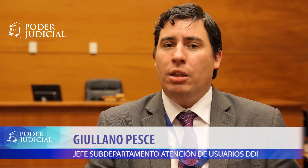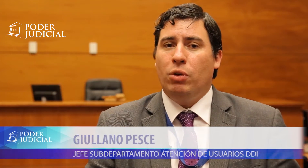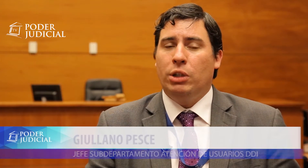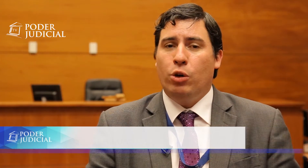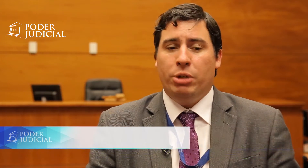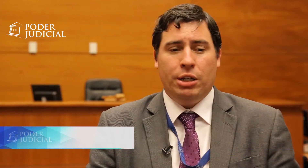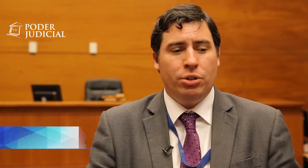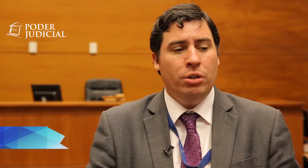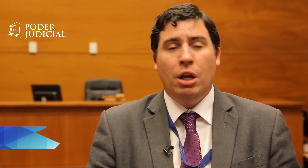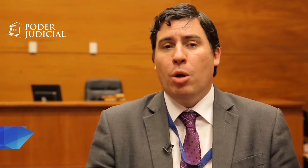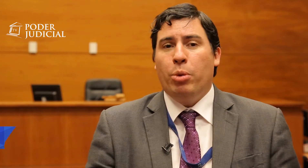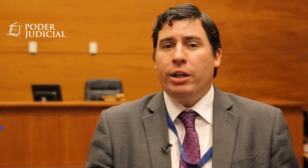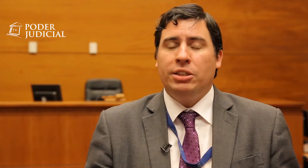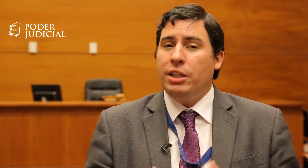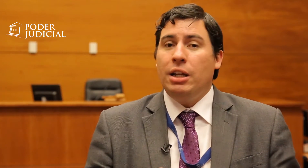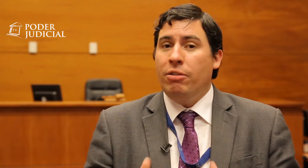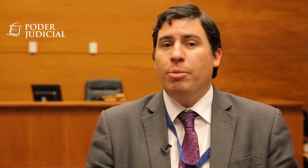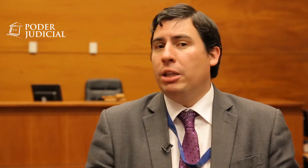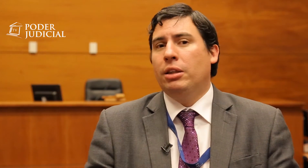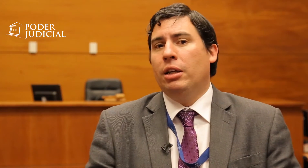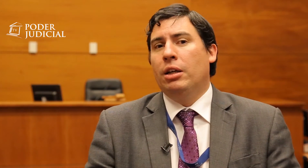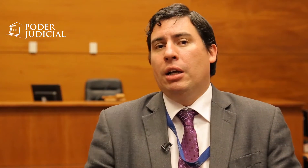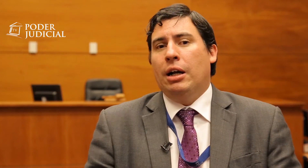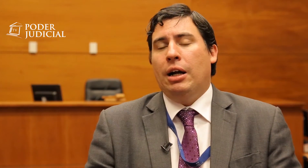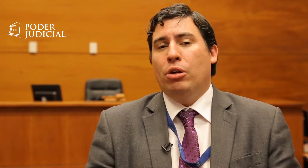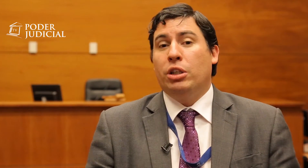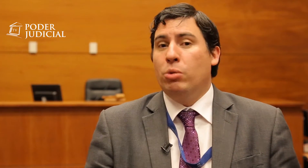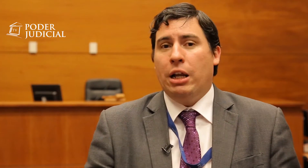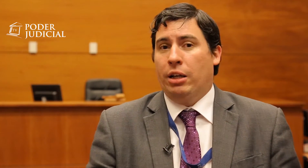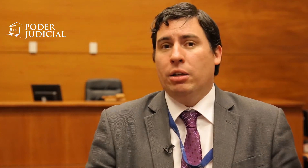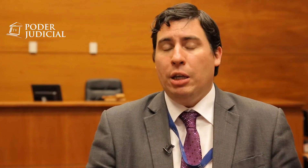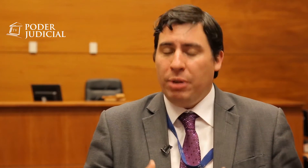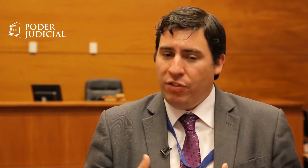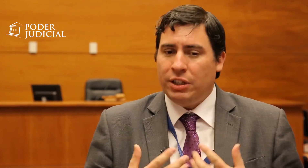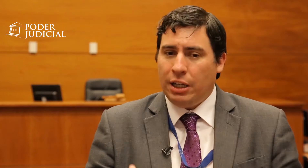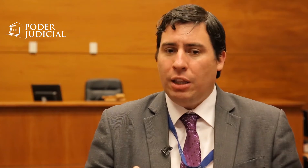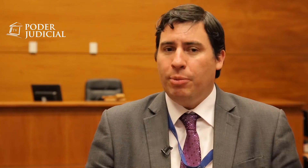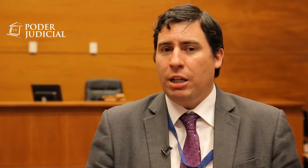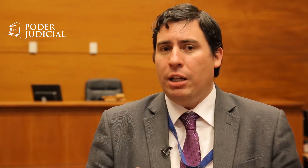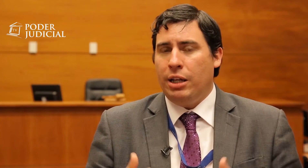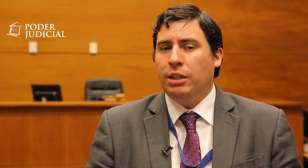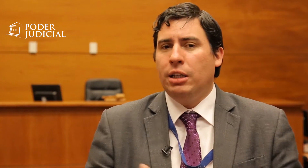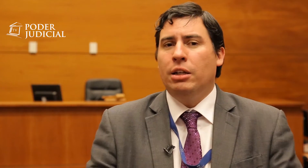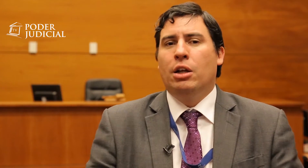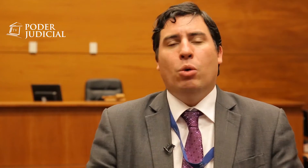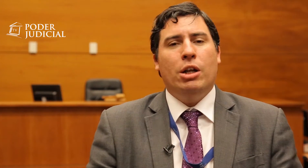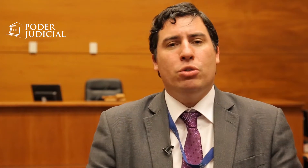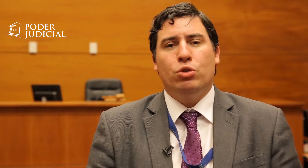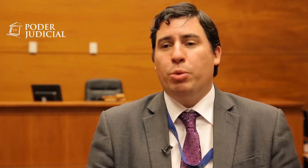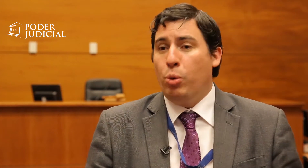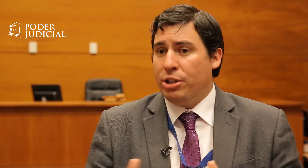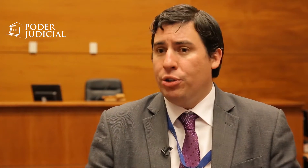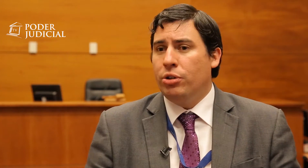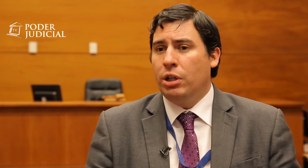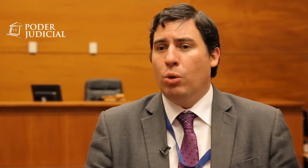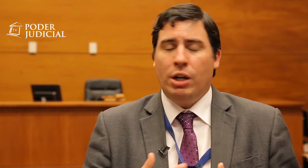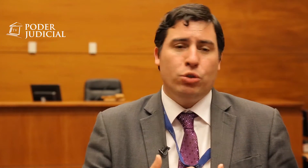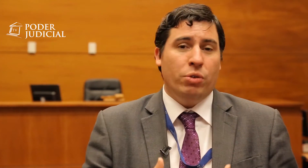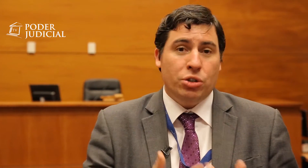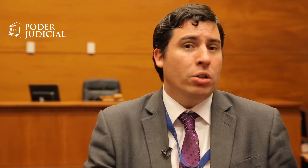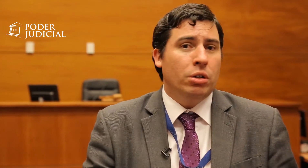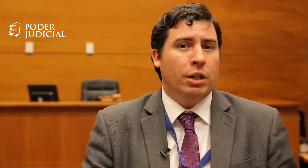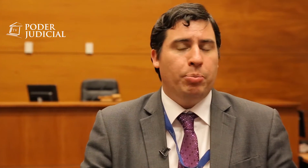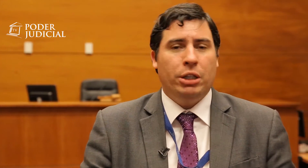tipo de dificultad de comunicación puedan acceder libremente a los tribunales y manifestar de manera directa cuáles son sus preocupaciones,